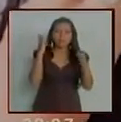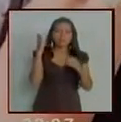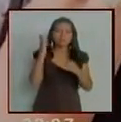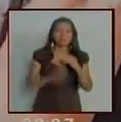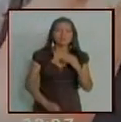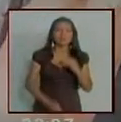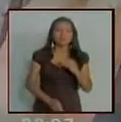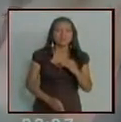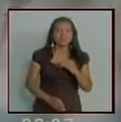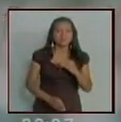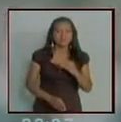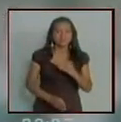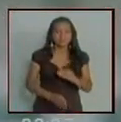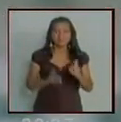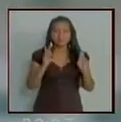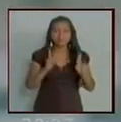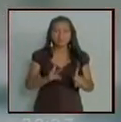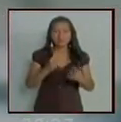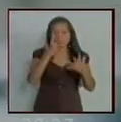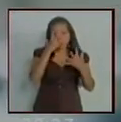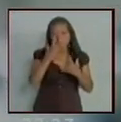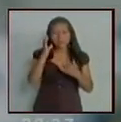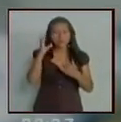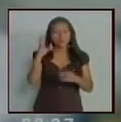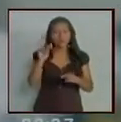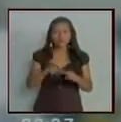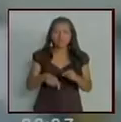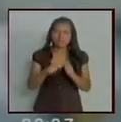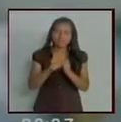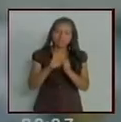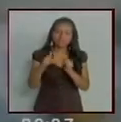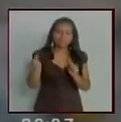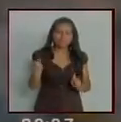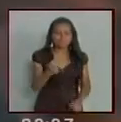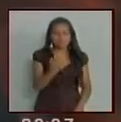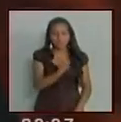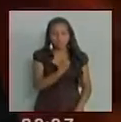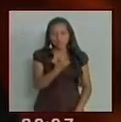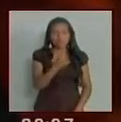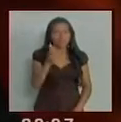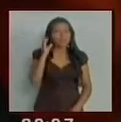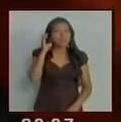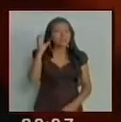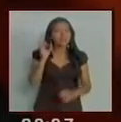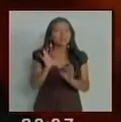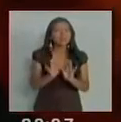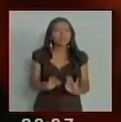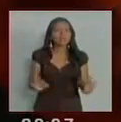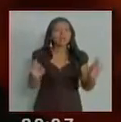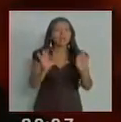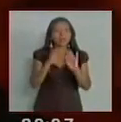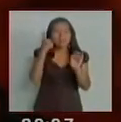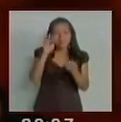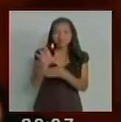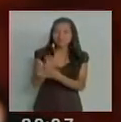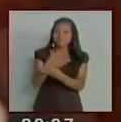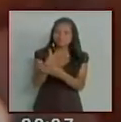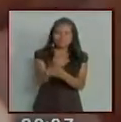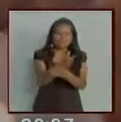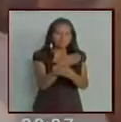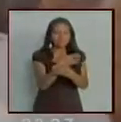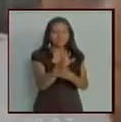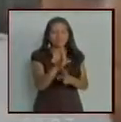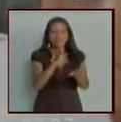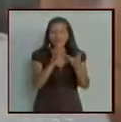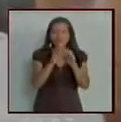O sea, obviamente la persona se deprime, se aísla. ¿Por qué? Porque la audición es un sentido que nos permite relacionarnos,